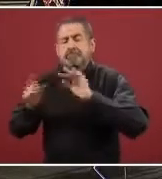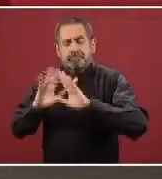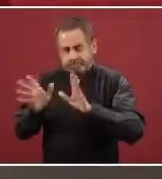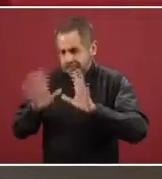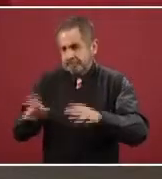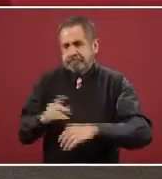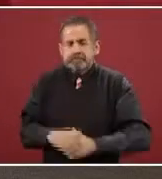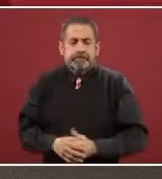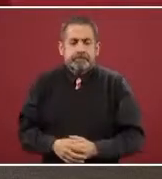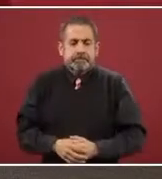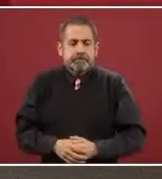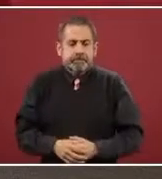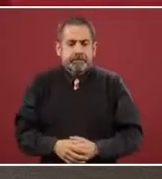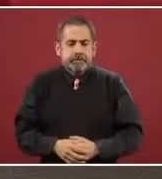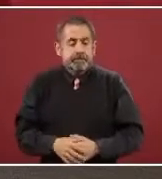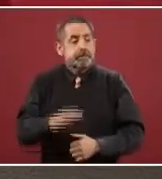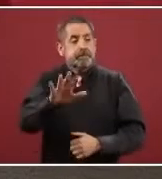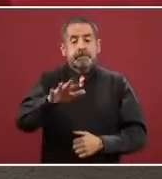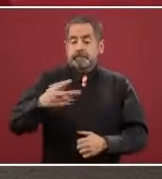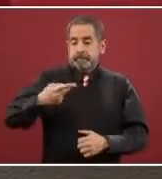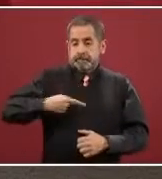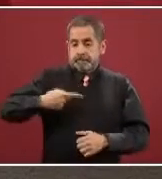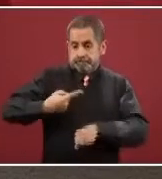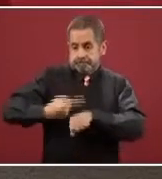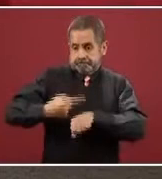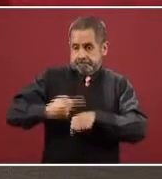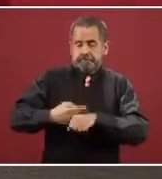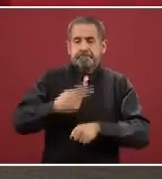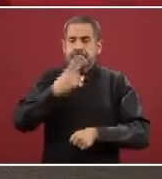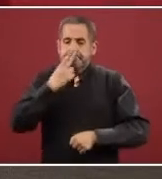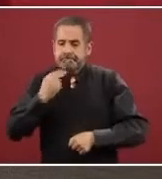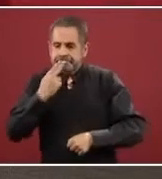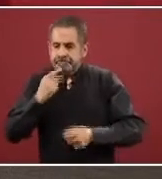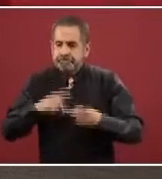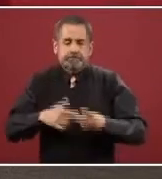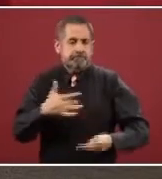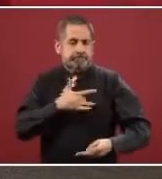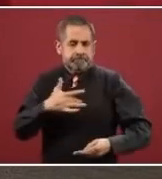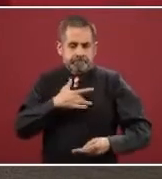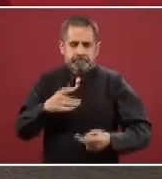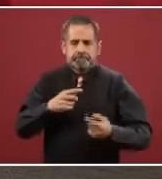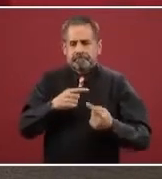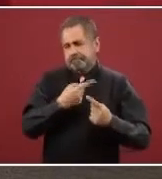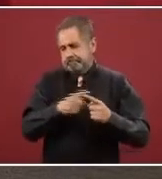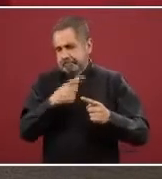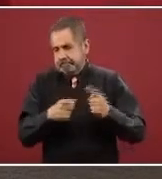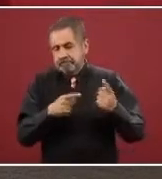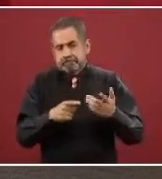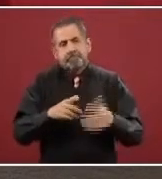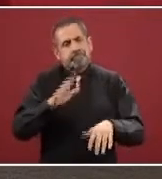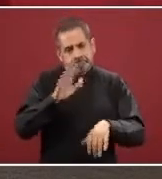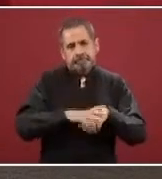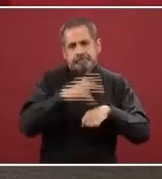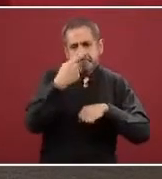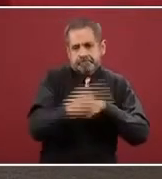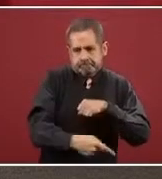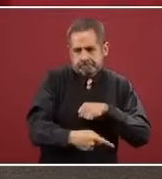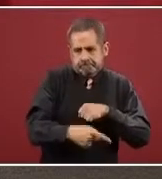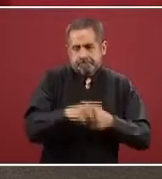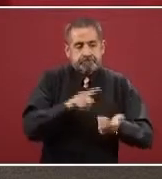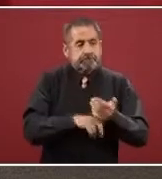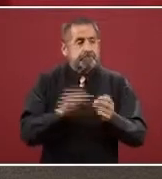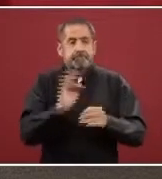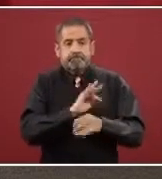Sí, bueno, las personas con enfermedades crónicas, por ejemplo, diabetes o enfermedades cardiovasculares, per se, tienen mayor riesgo de presentar